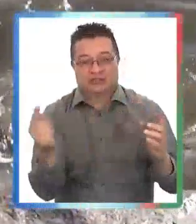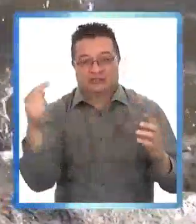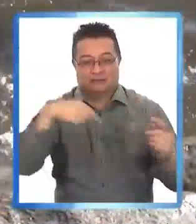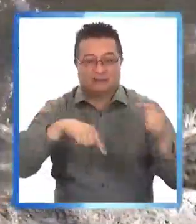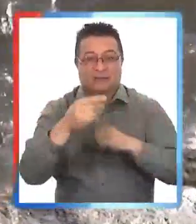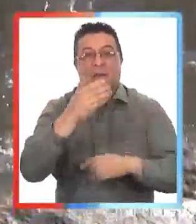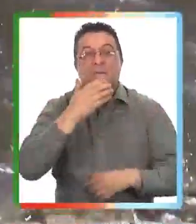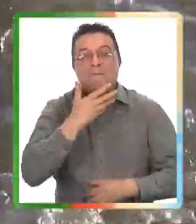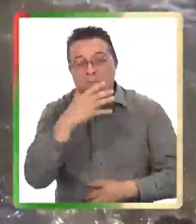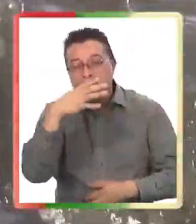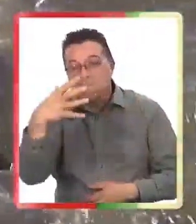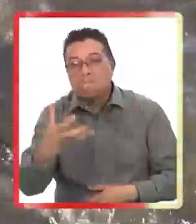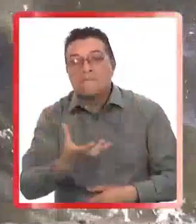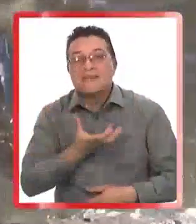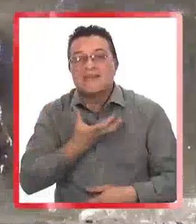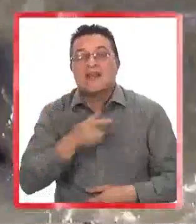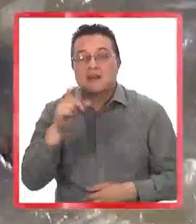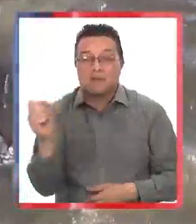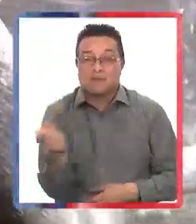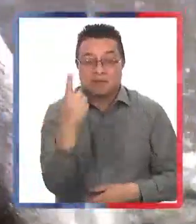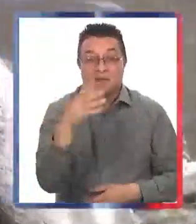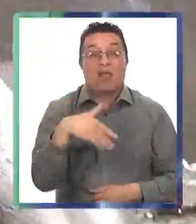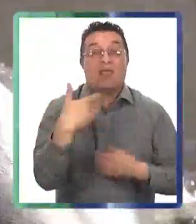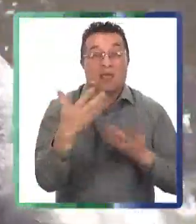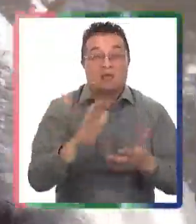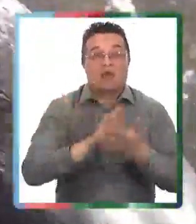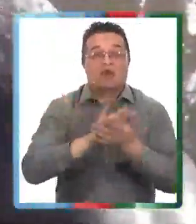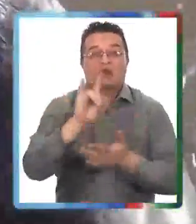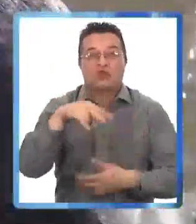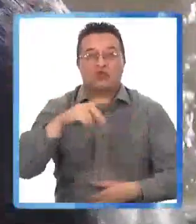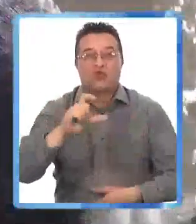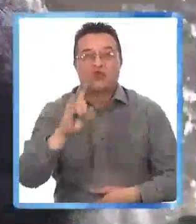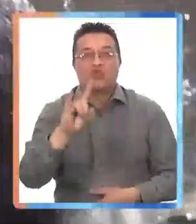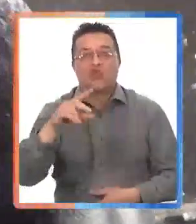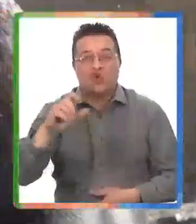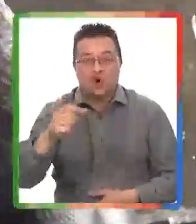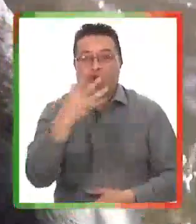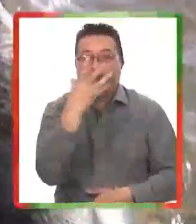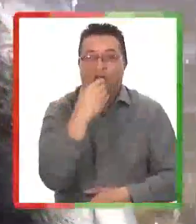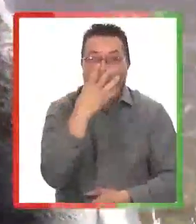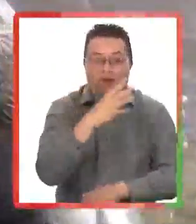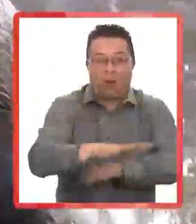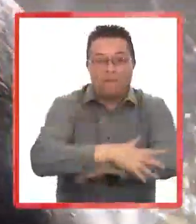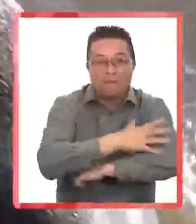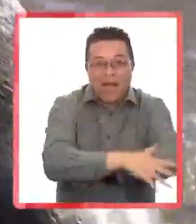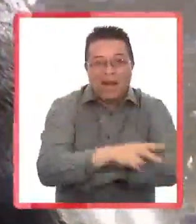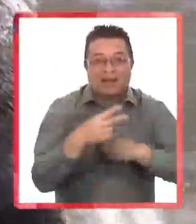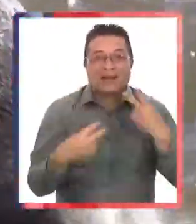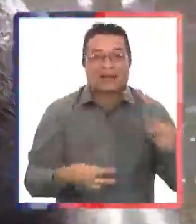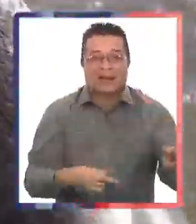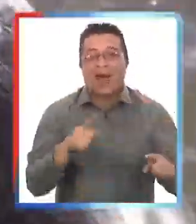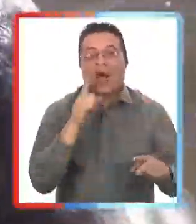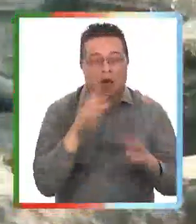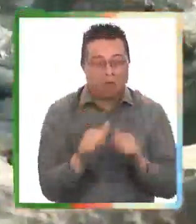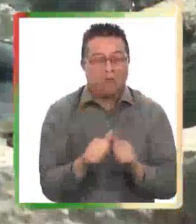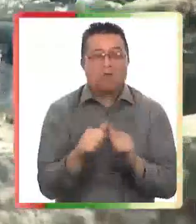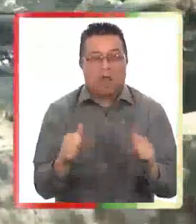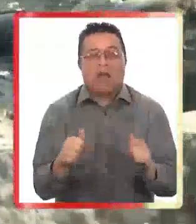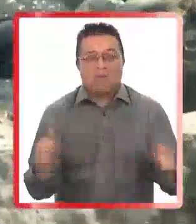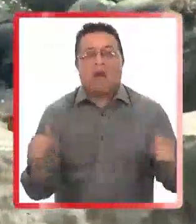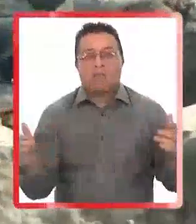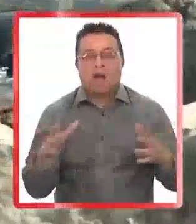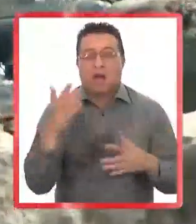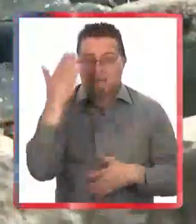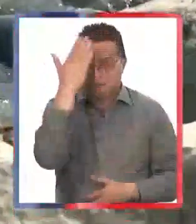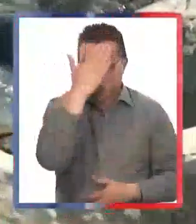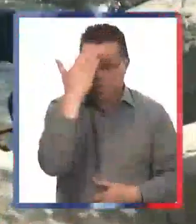vimos mamíferos, chungungos, lobos marinos. La situación se volvió cada vez más, digamos, preocupante para todos y por eso le